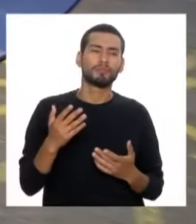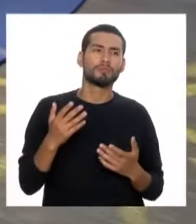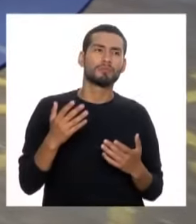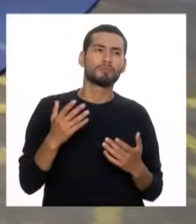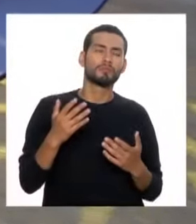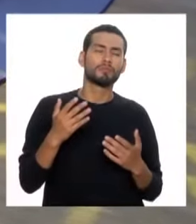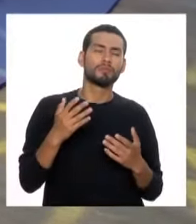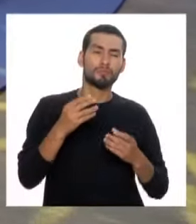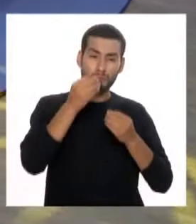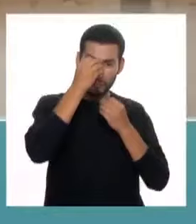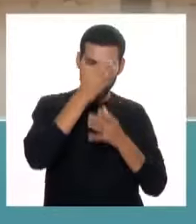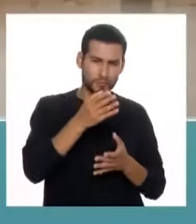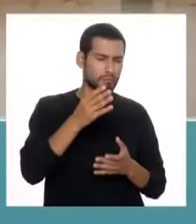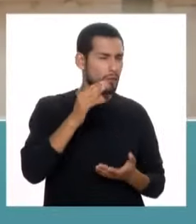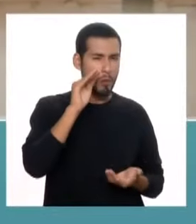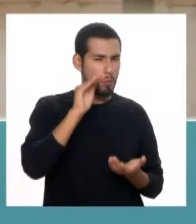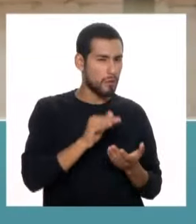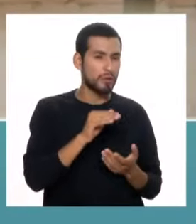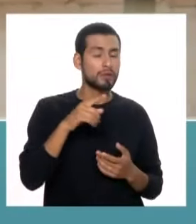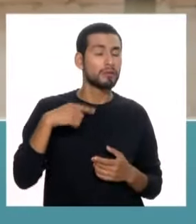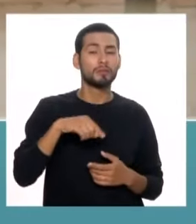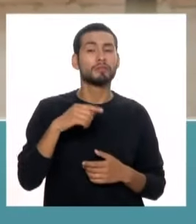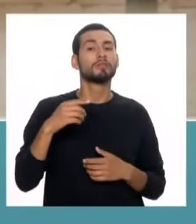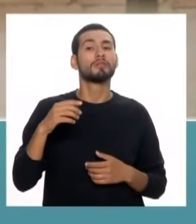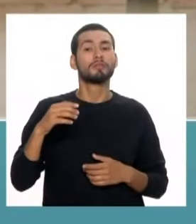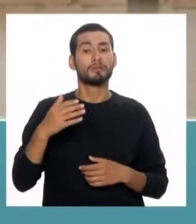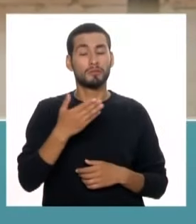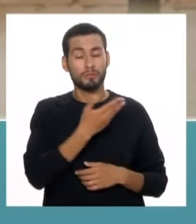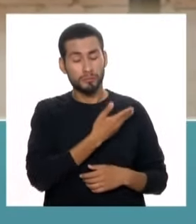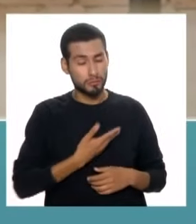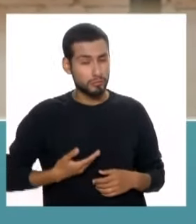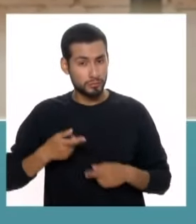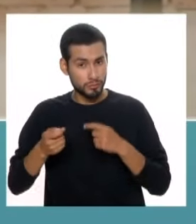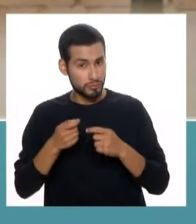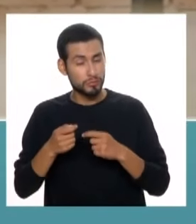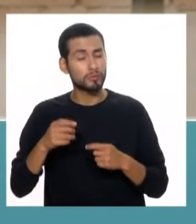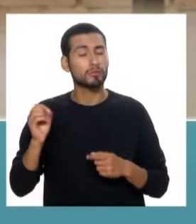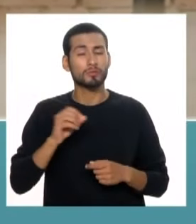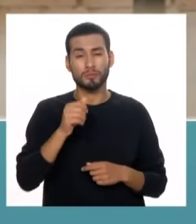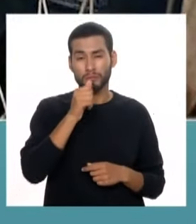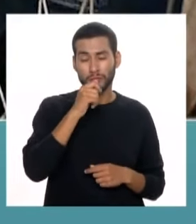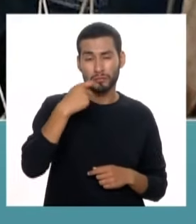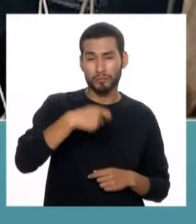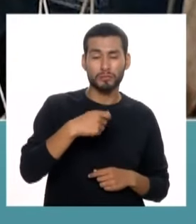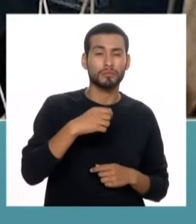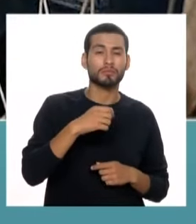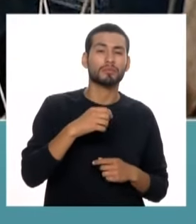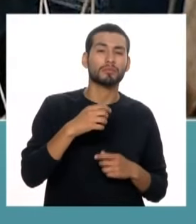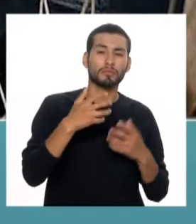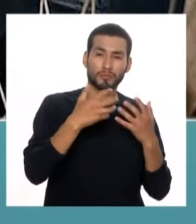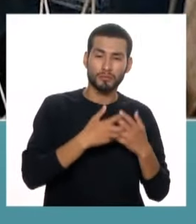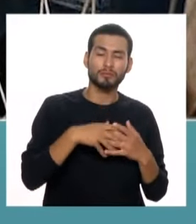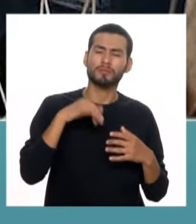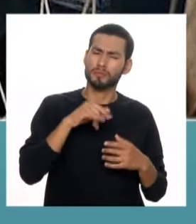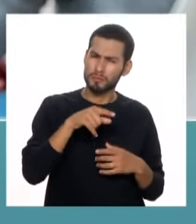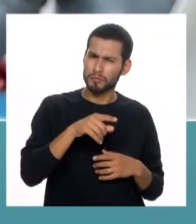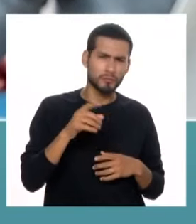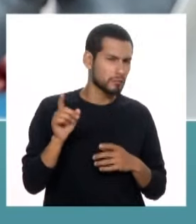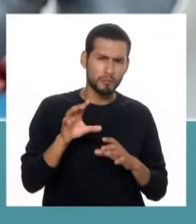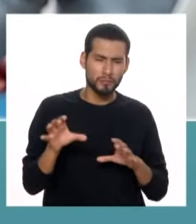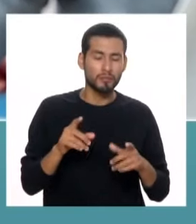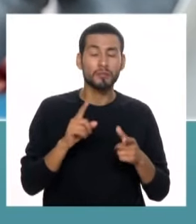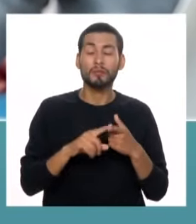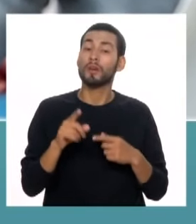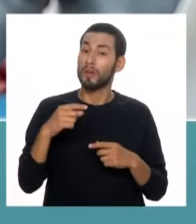bajo cumplimiento, tanto en el sector público como en el privado. Sin embargo, hay que reconocer los esfuerzos que desde el propio